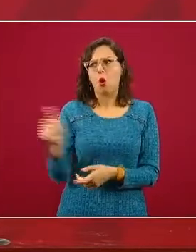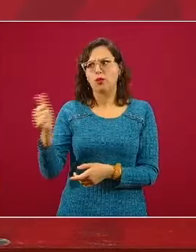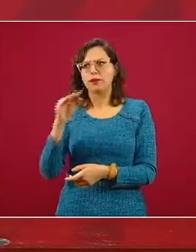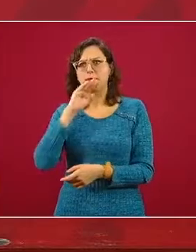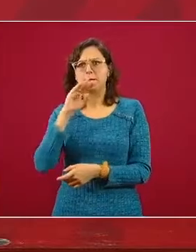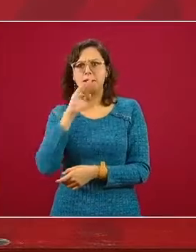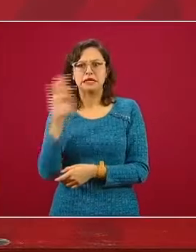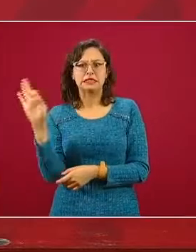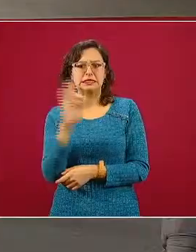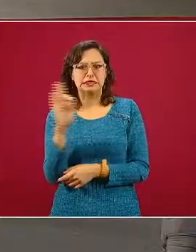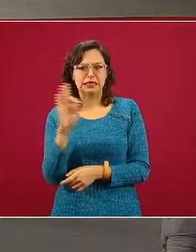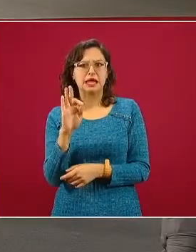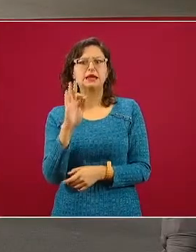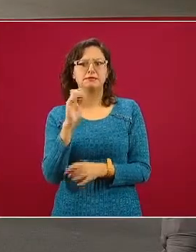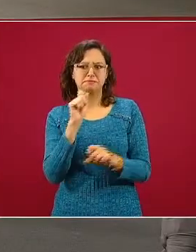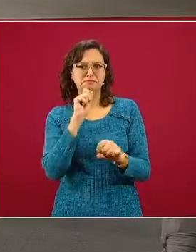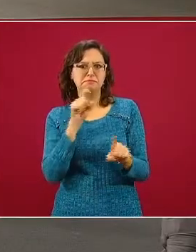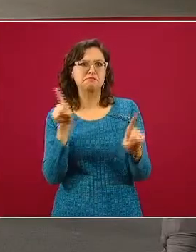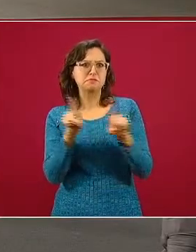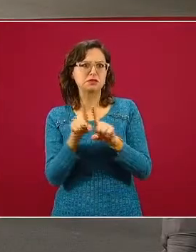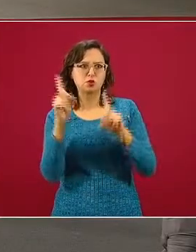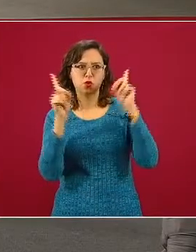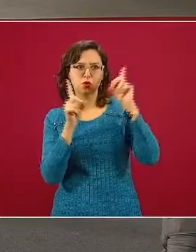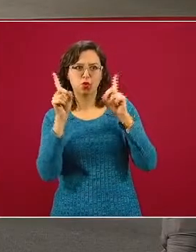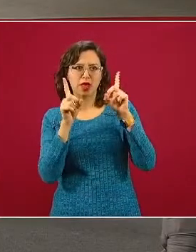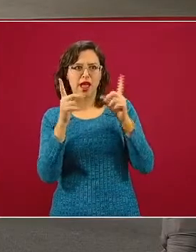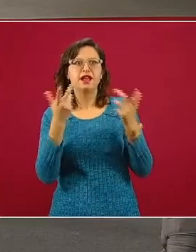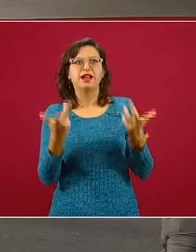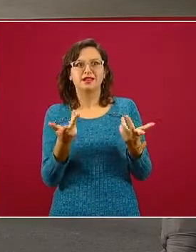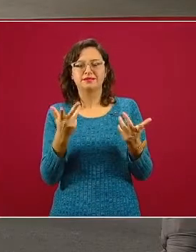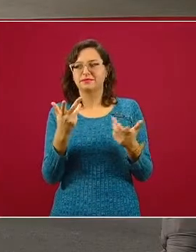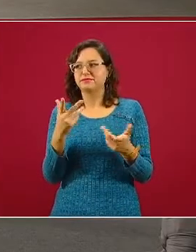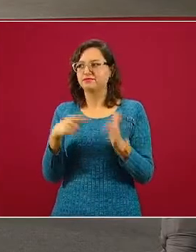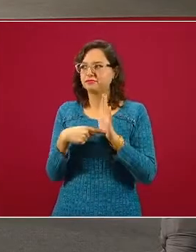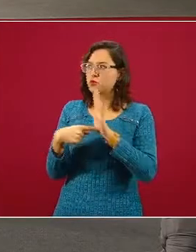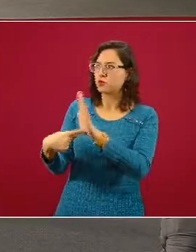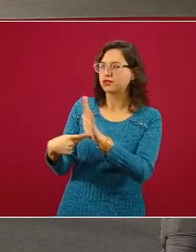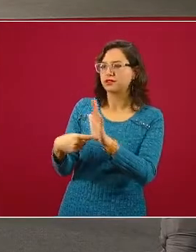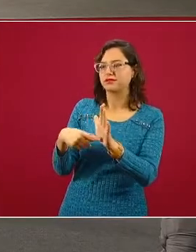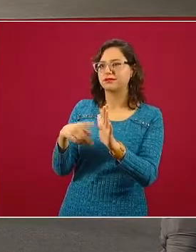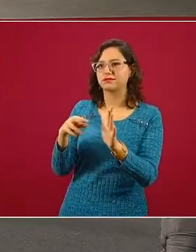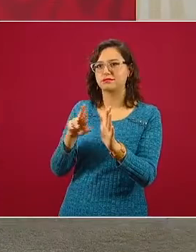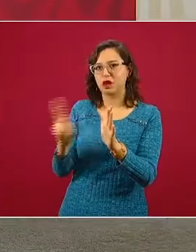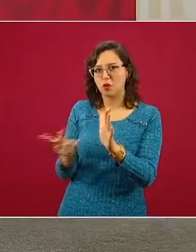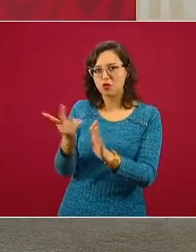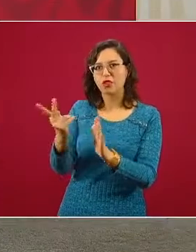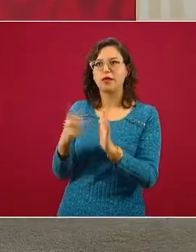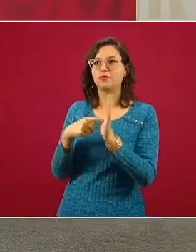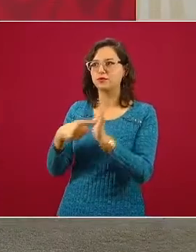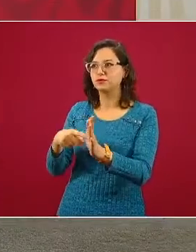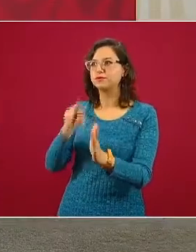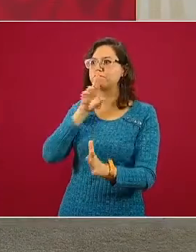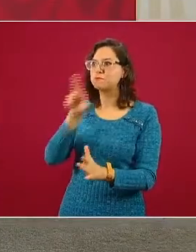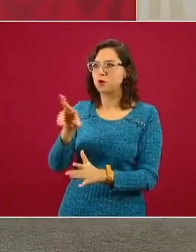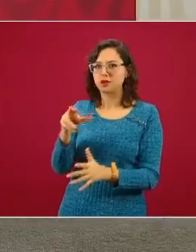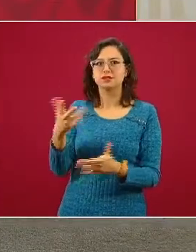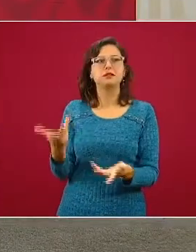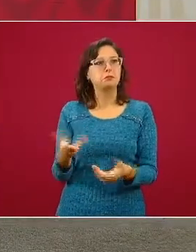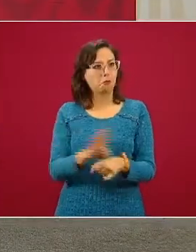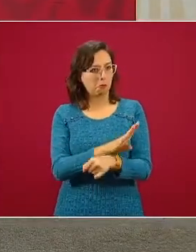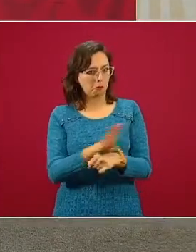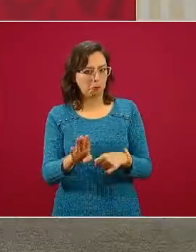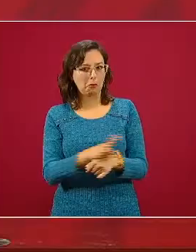pudieran beneficiarse de conocer la pregunta, conocer la respuesta, sino en general en las familias, en las